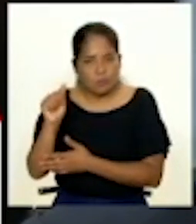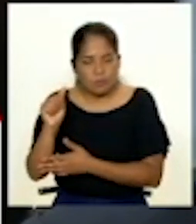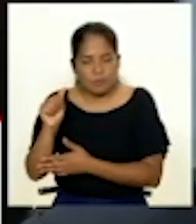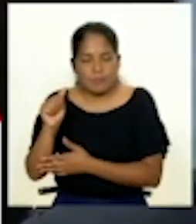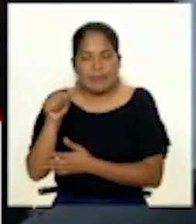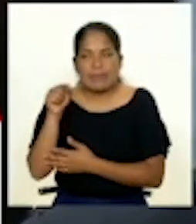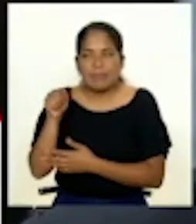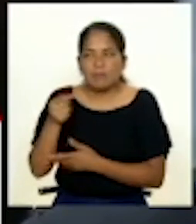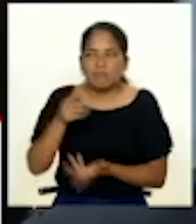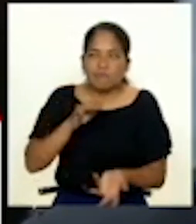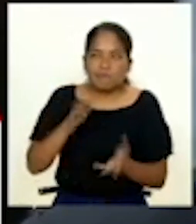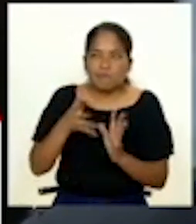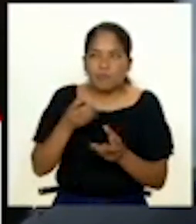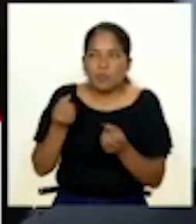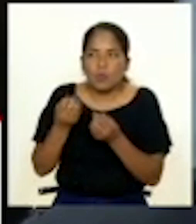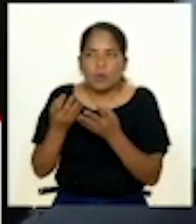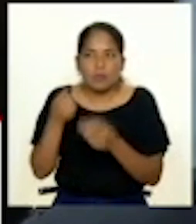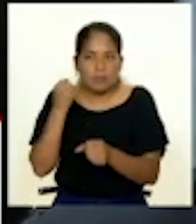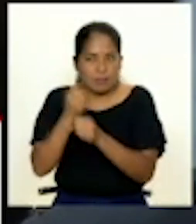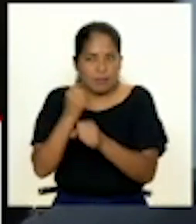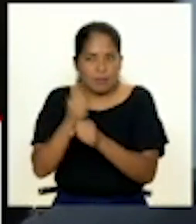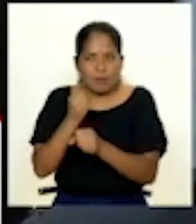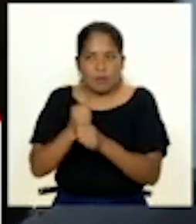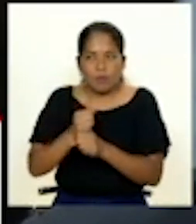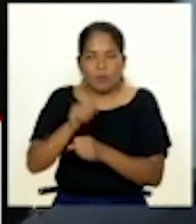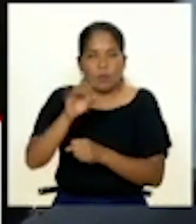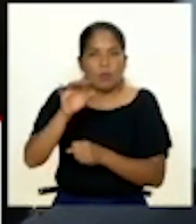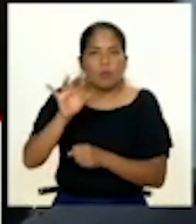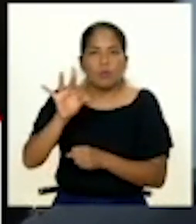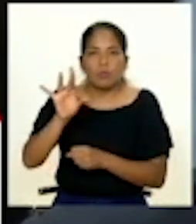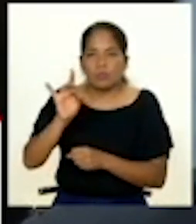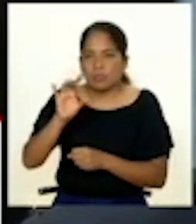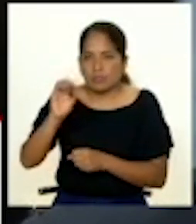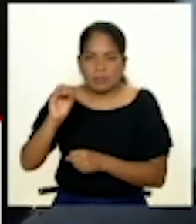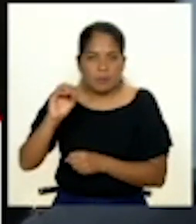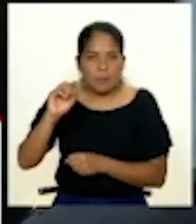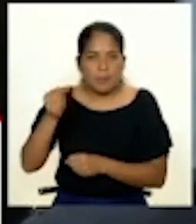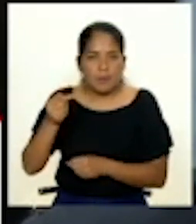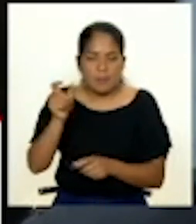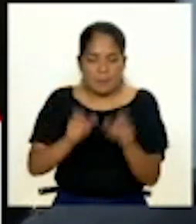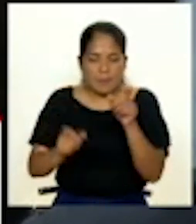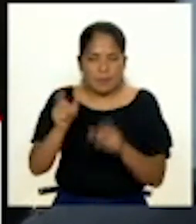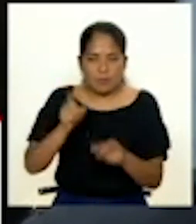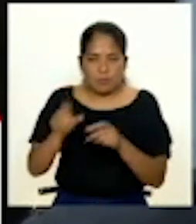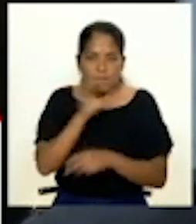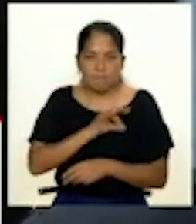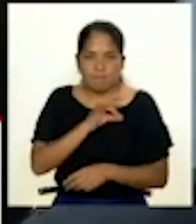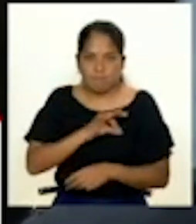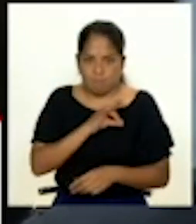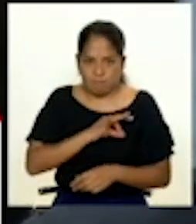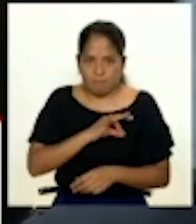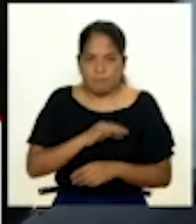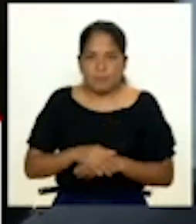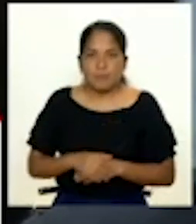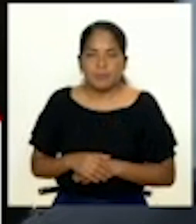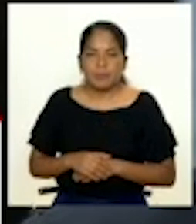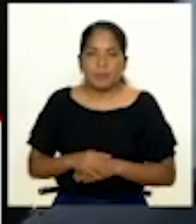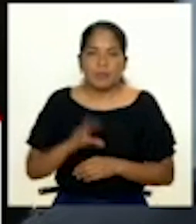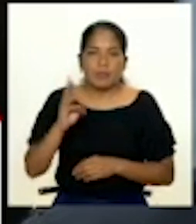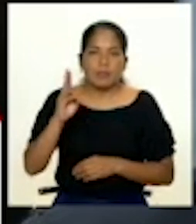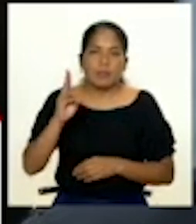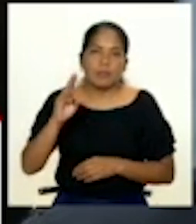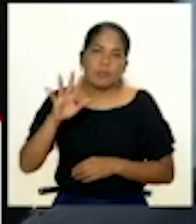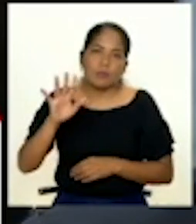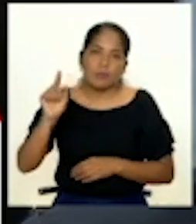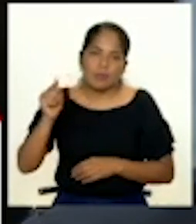esto estimamos más o menos trabajo directo para 80 mil personas, de los cuales directos e indirectos de